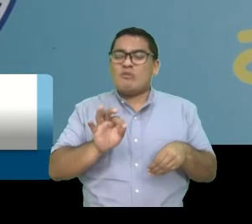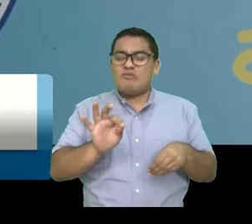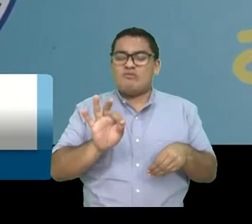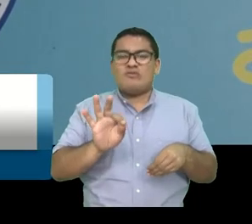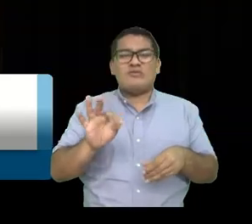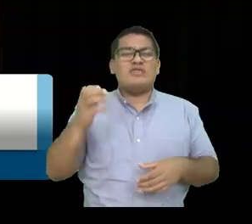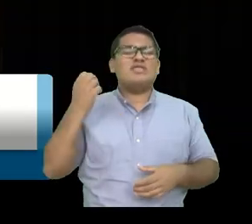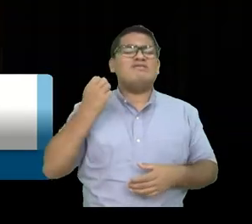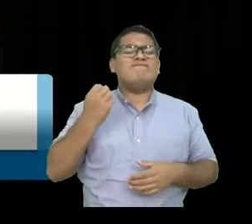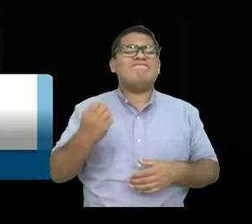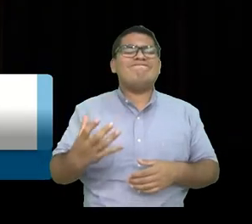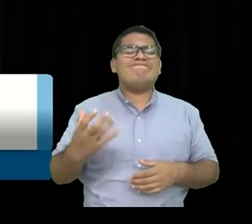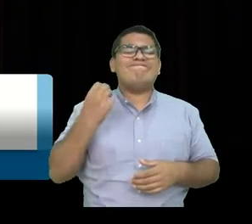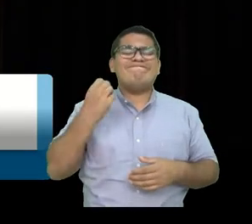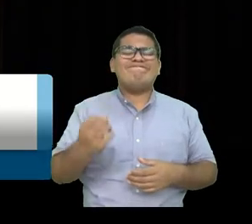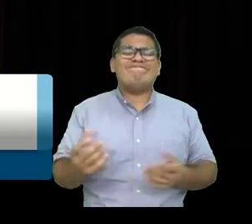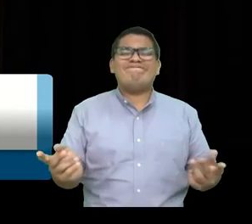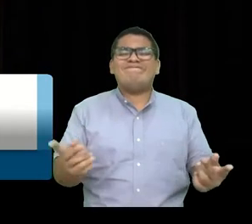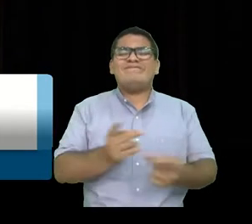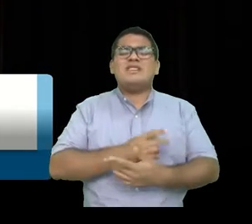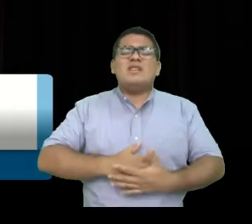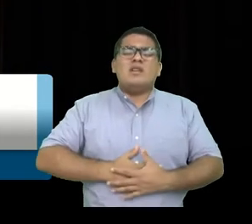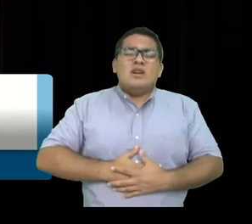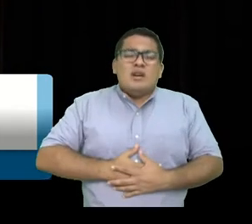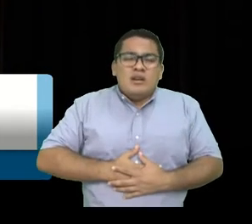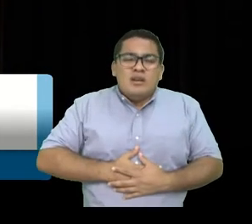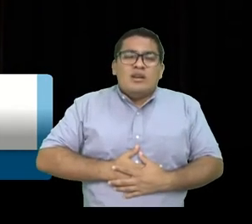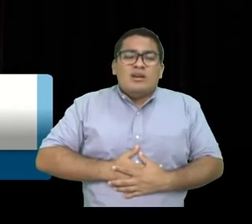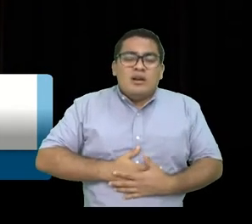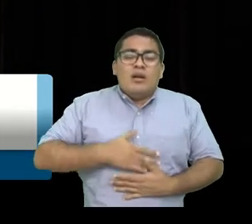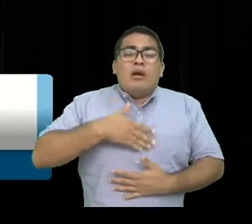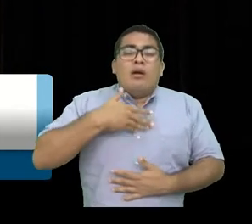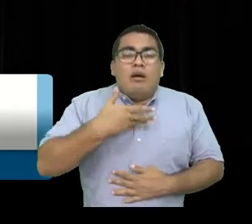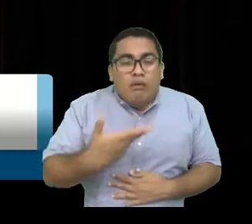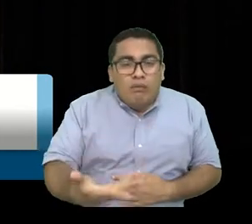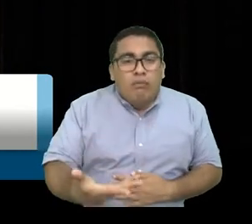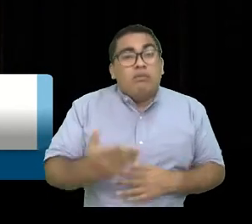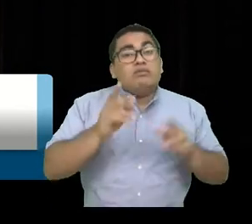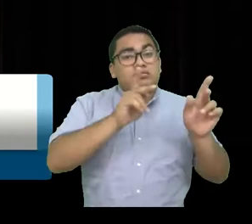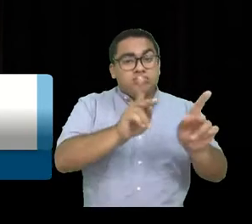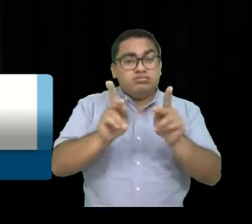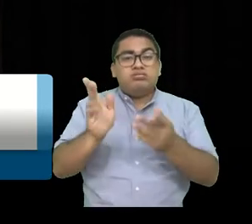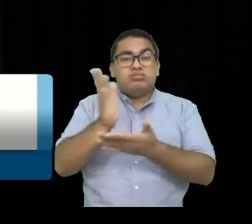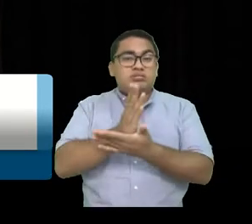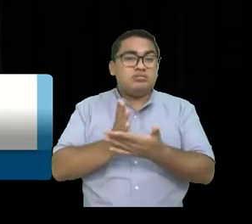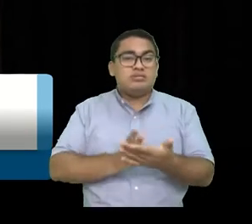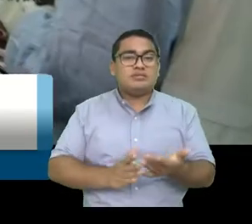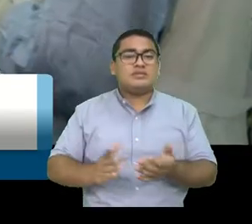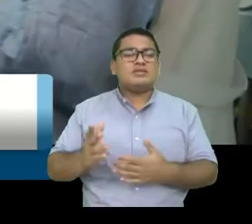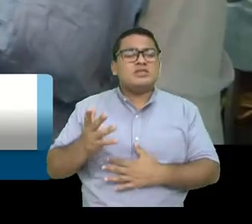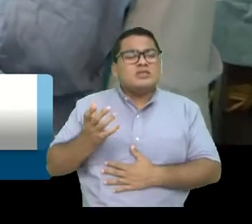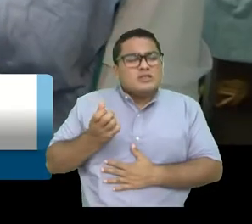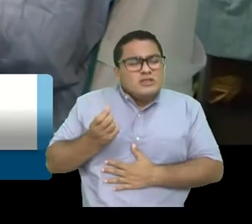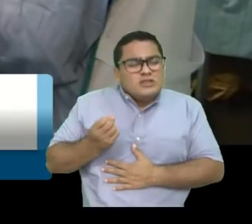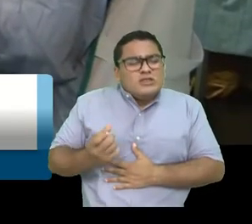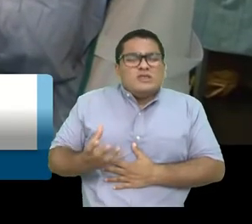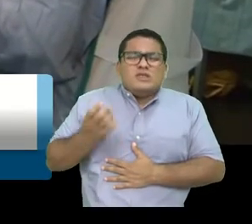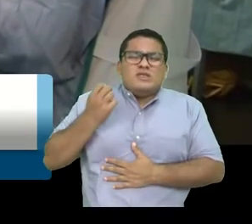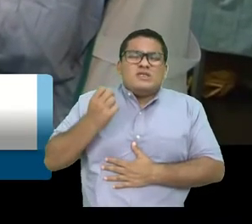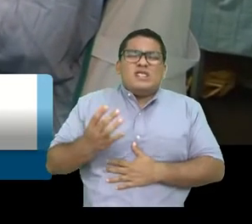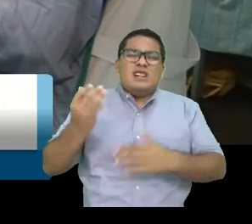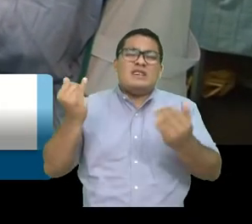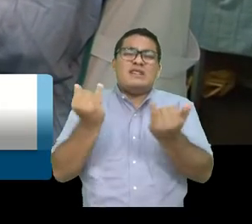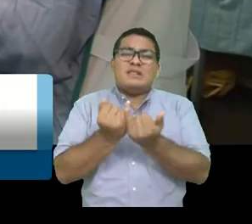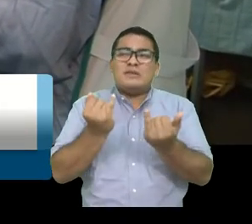el dolor intenso. Incluso algunos pacientes hasta vomitan. El dolor, me imagino que no es similar, o no sé usted, similar. Bien. A un dolor